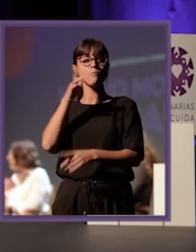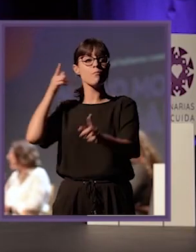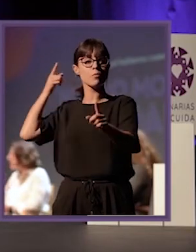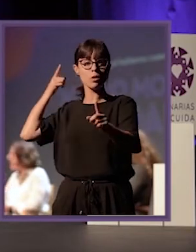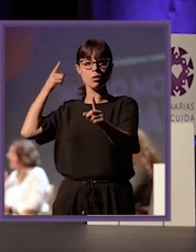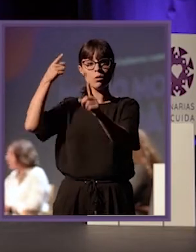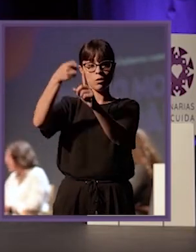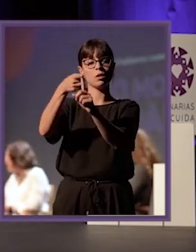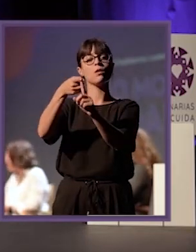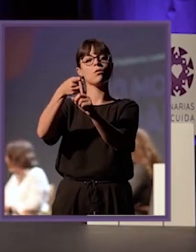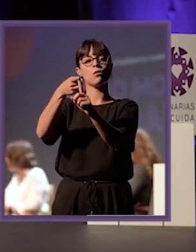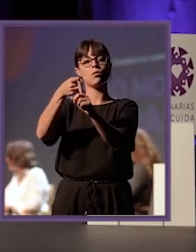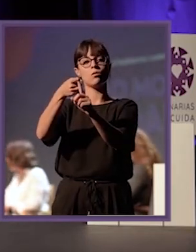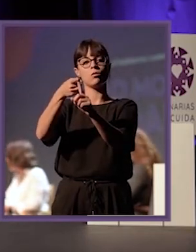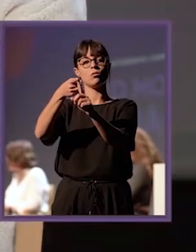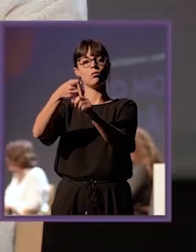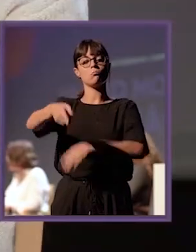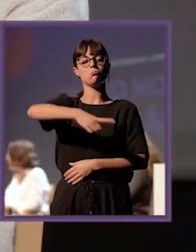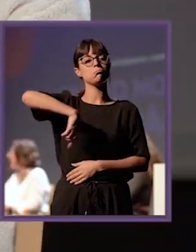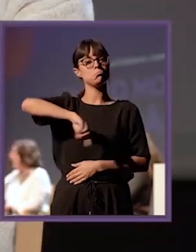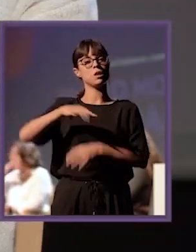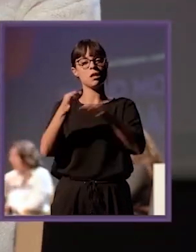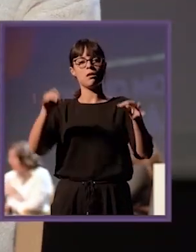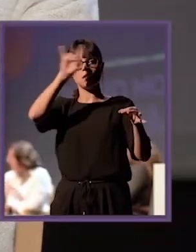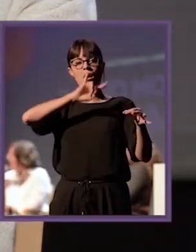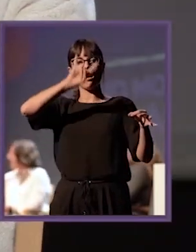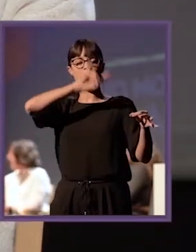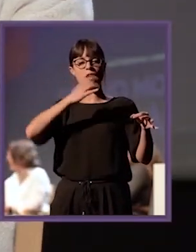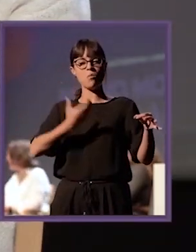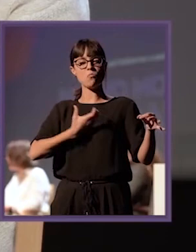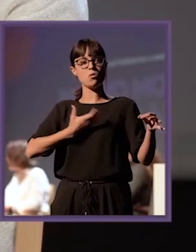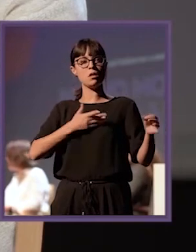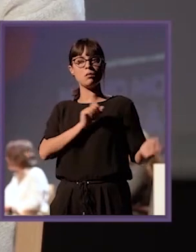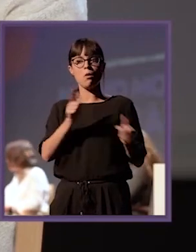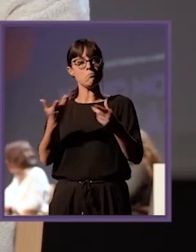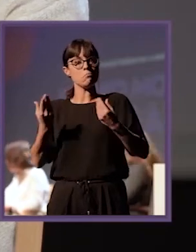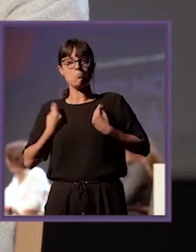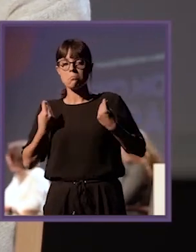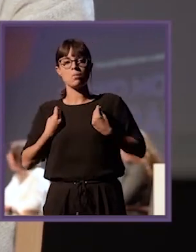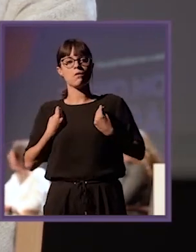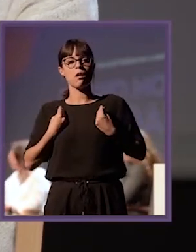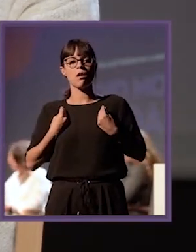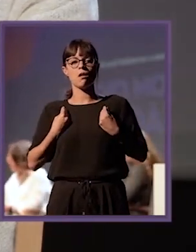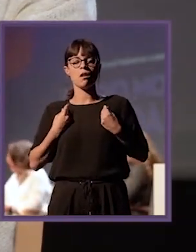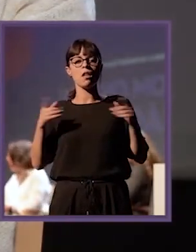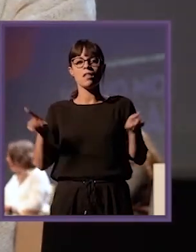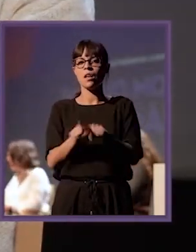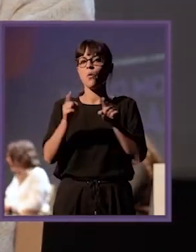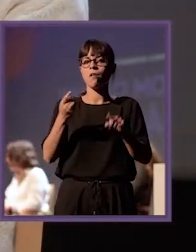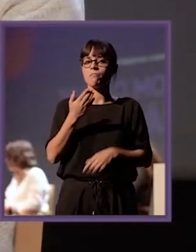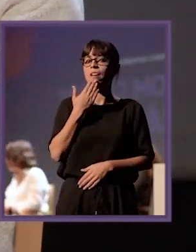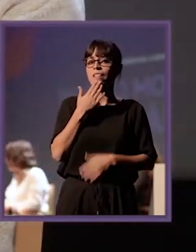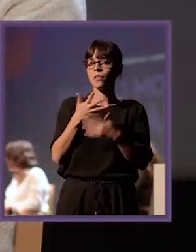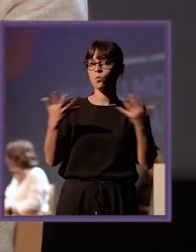que podamos residir en el municipio que hayamos decidido residir en cualquier etapa de nuestra vida, seamos usuarias